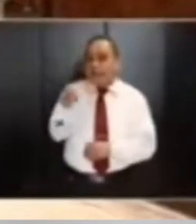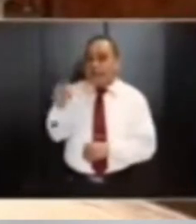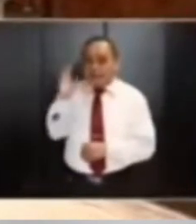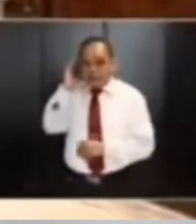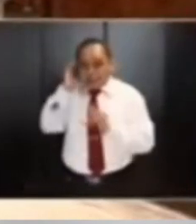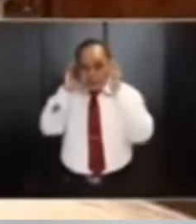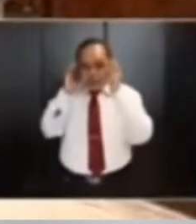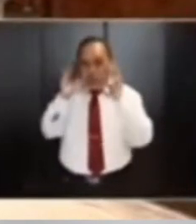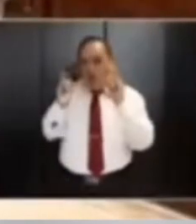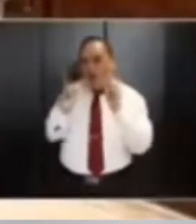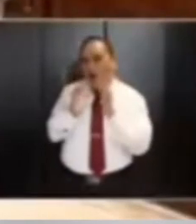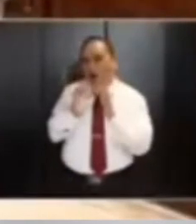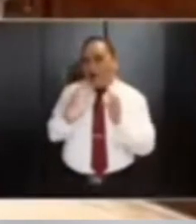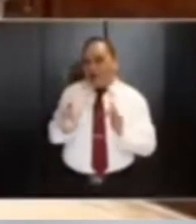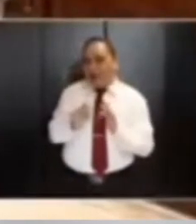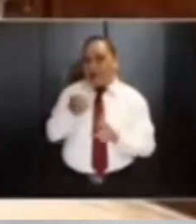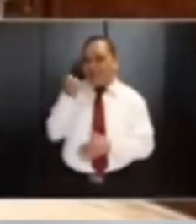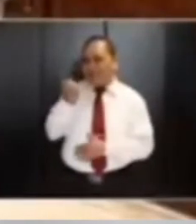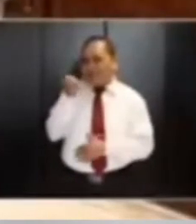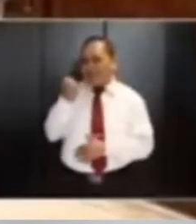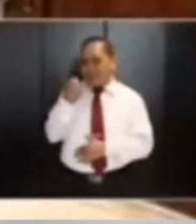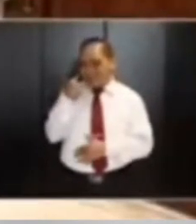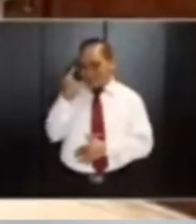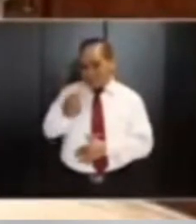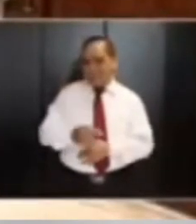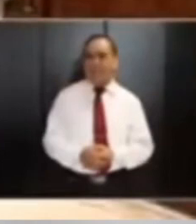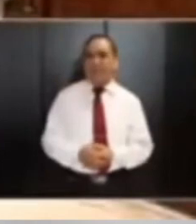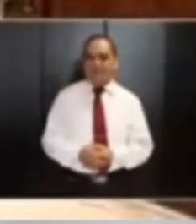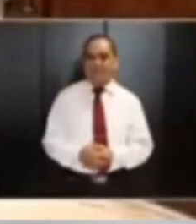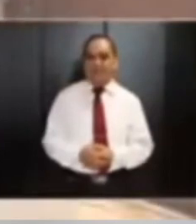francés que es francés lo que están oyendo